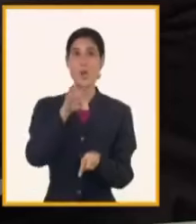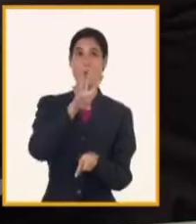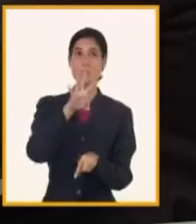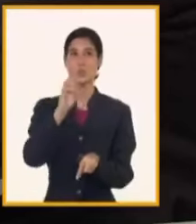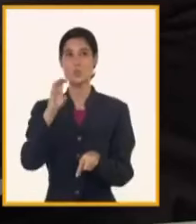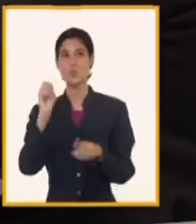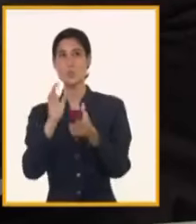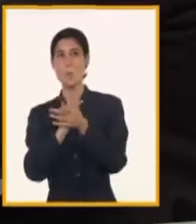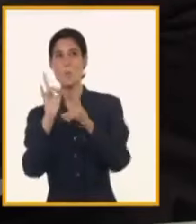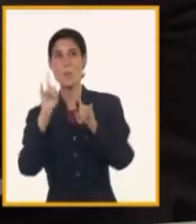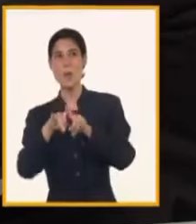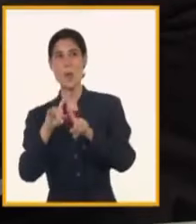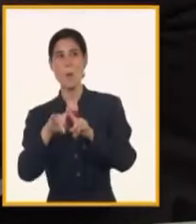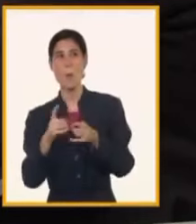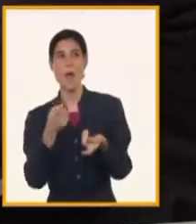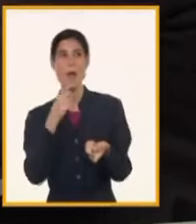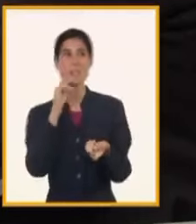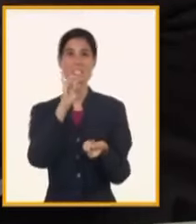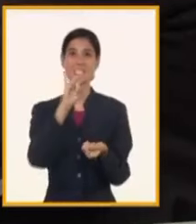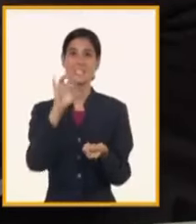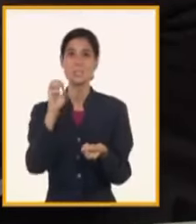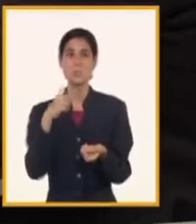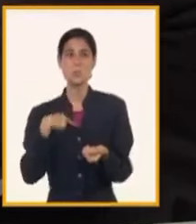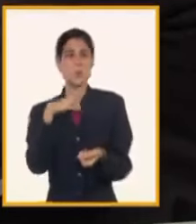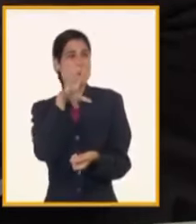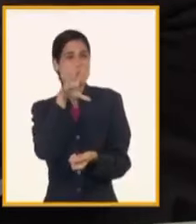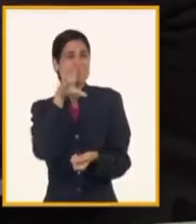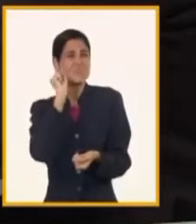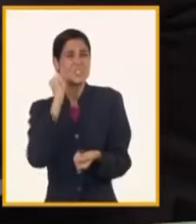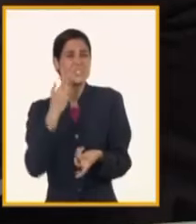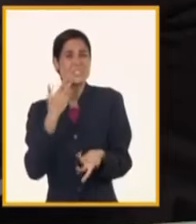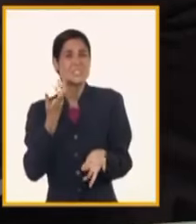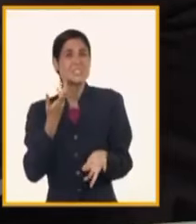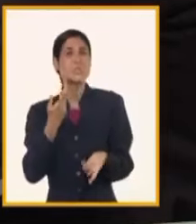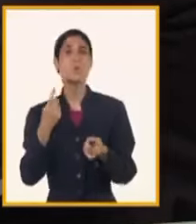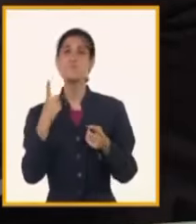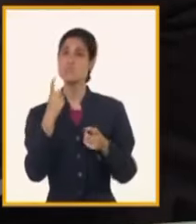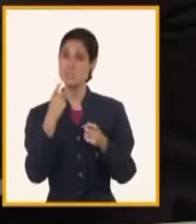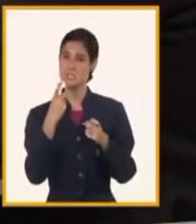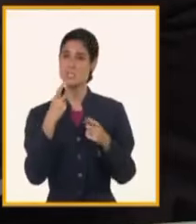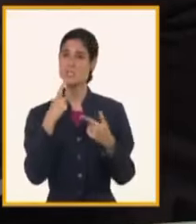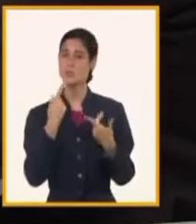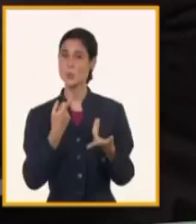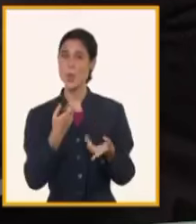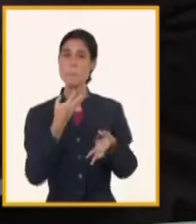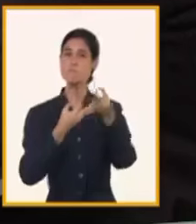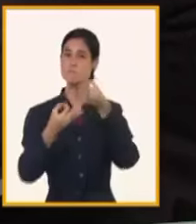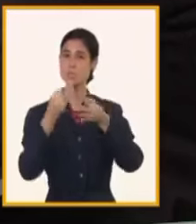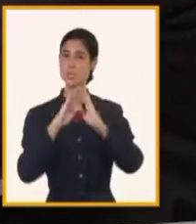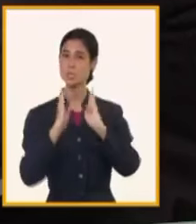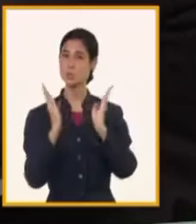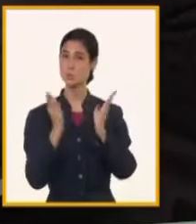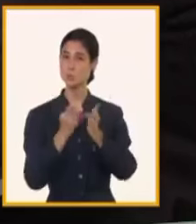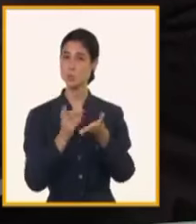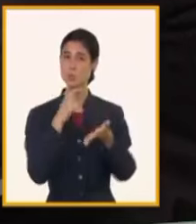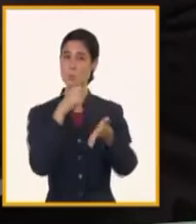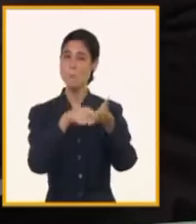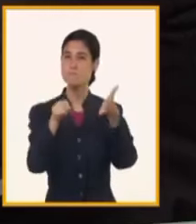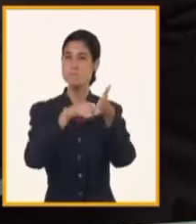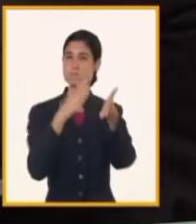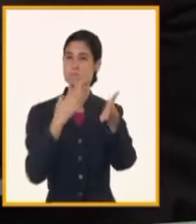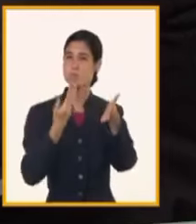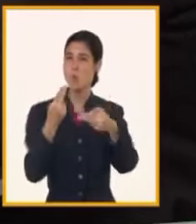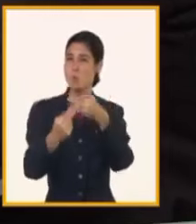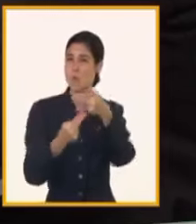usted me habla de otros números yo no entiendo mucho de todas maneras si Se generó más de lo que normalmente un